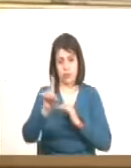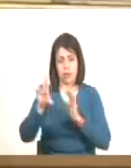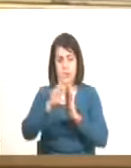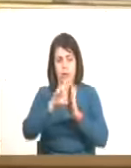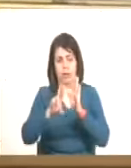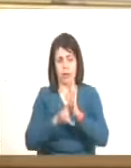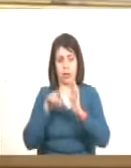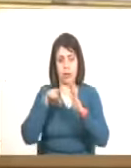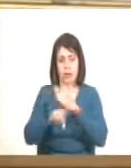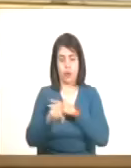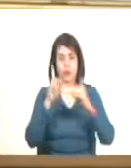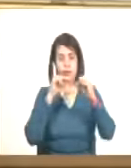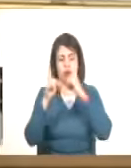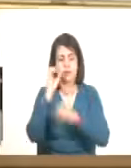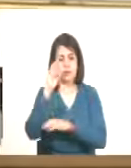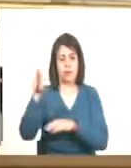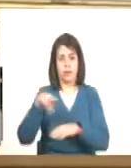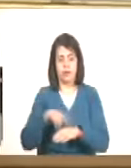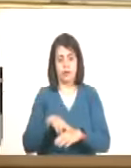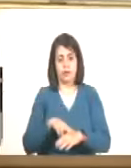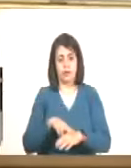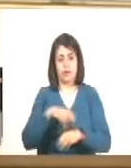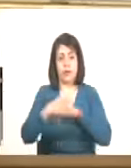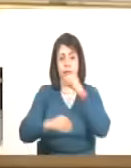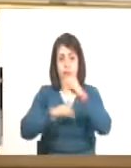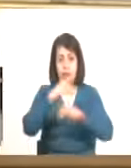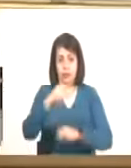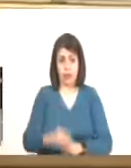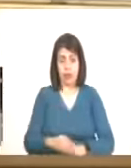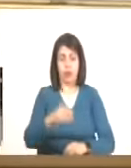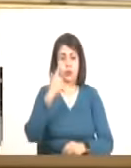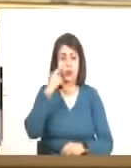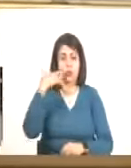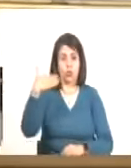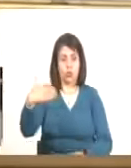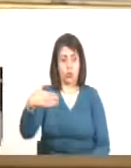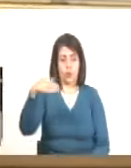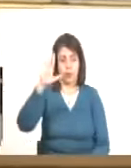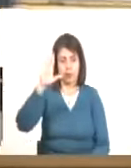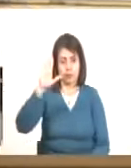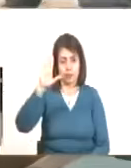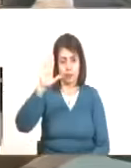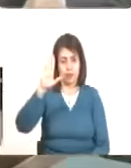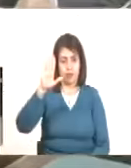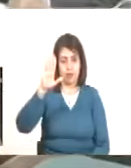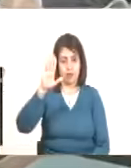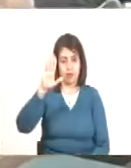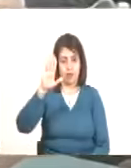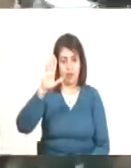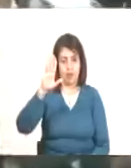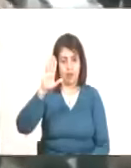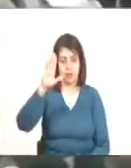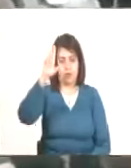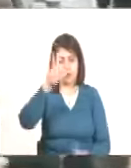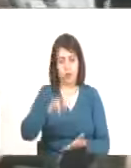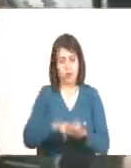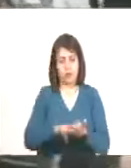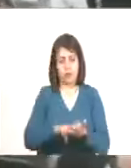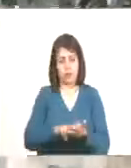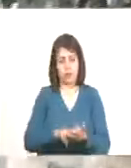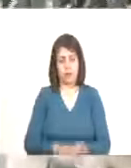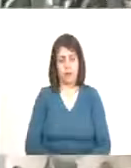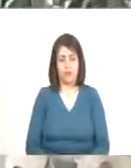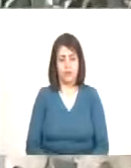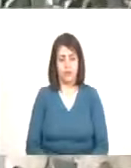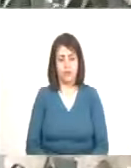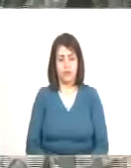del Reglamento Interior y de Debates de la Asamblea Nacional, sírvanse de manifestarlo con la señal de costumbre. Queda